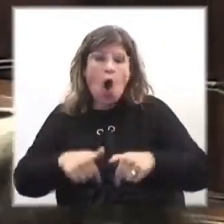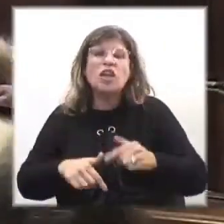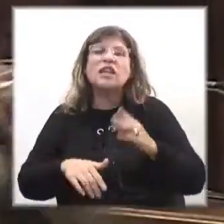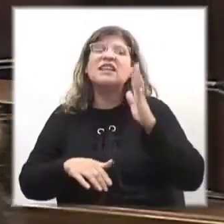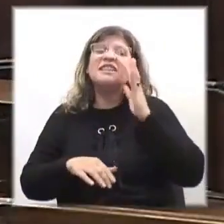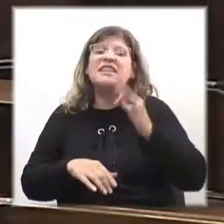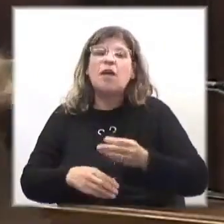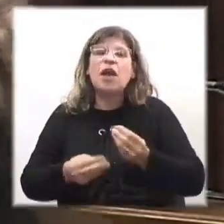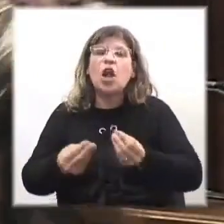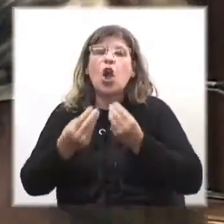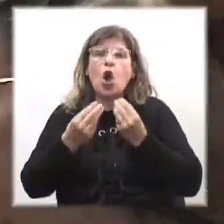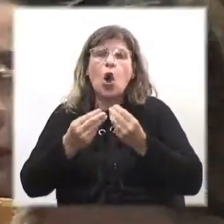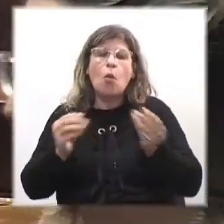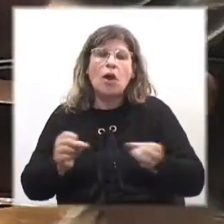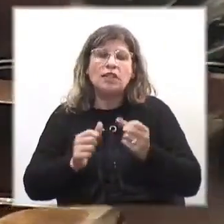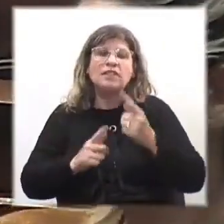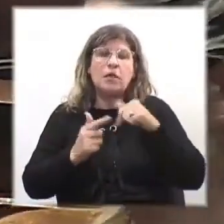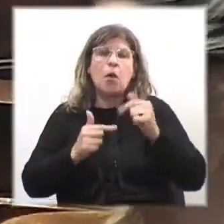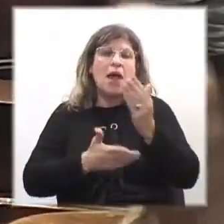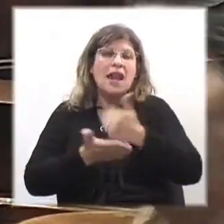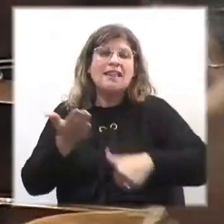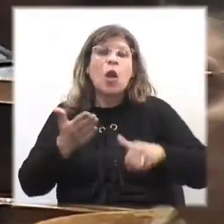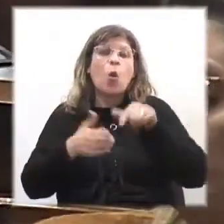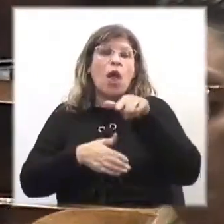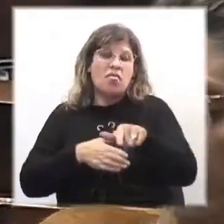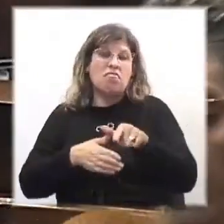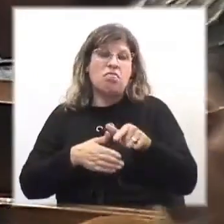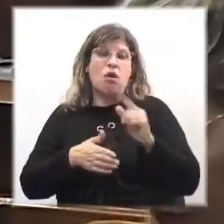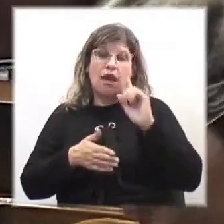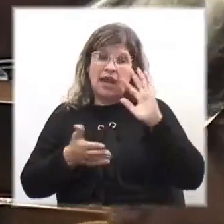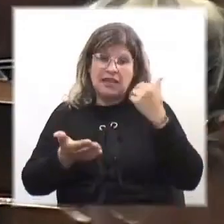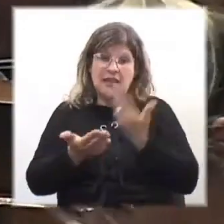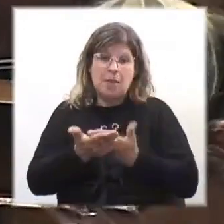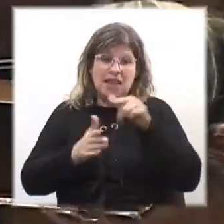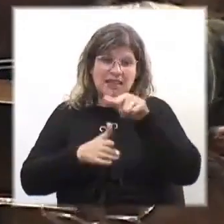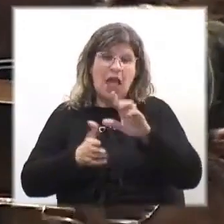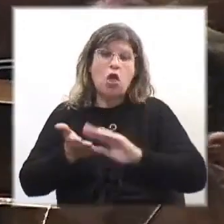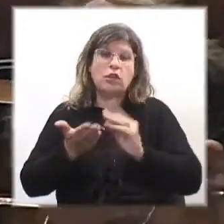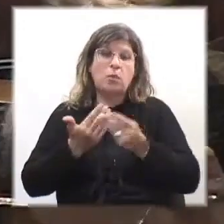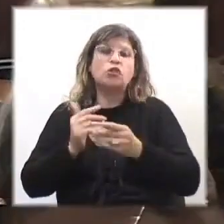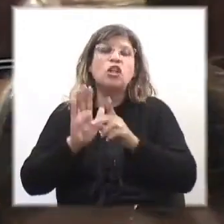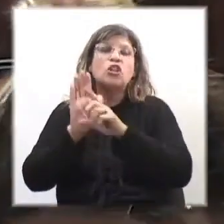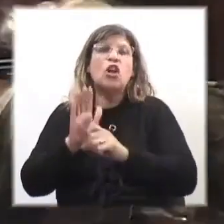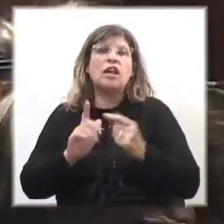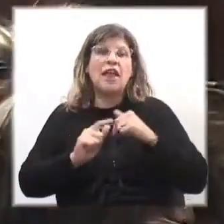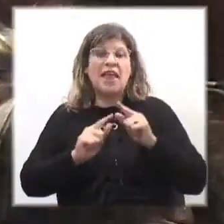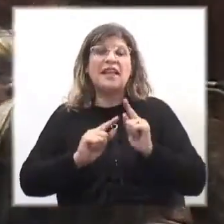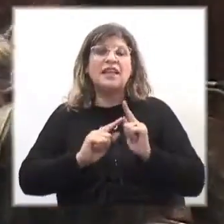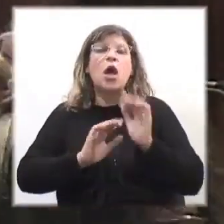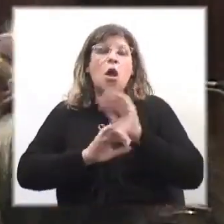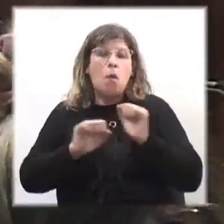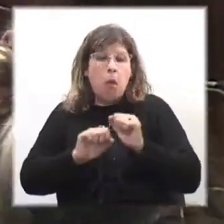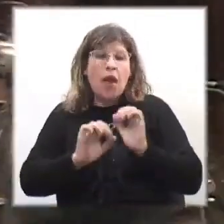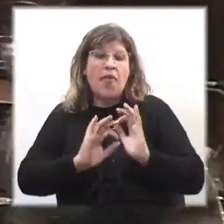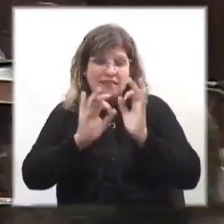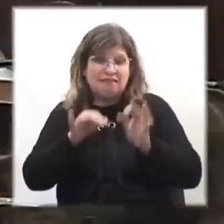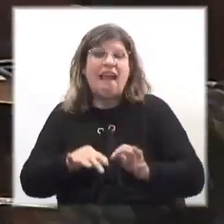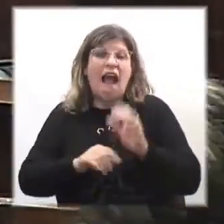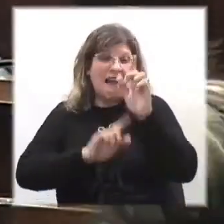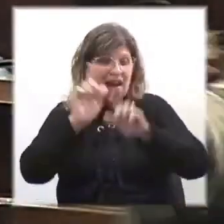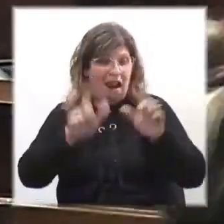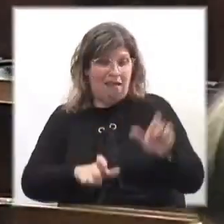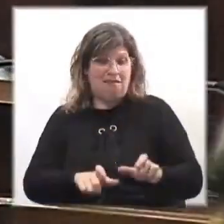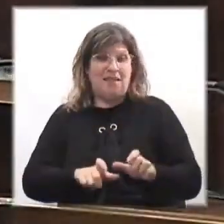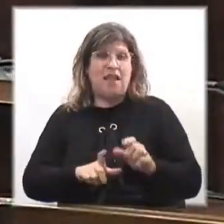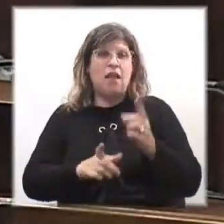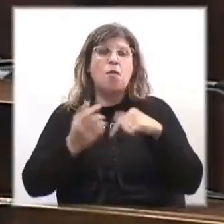cómo hacemos para que el descuento que está planteado en este proyecto de ley llegue a la gente porque si el